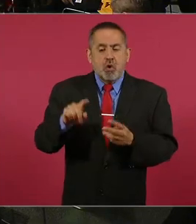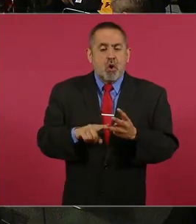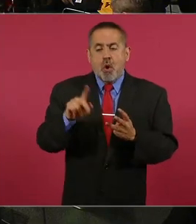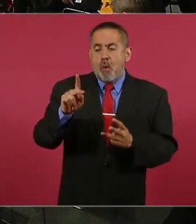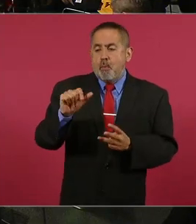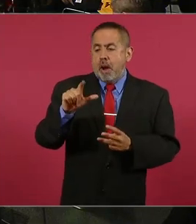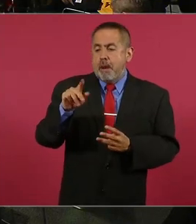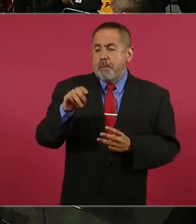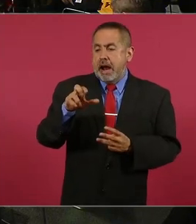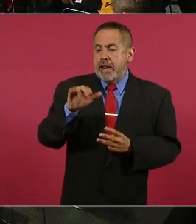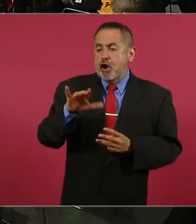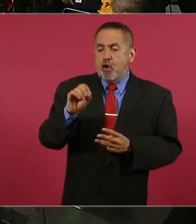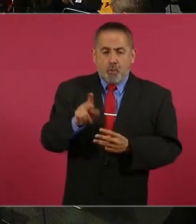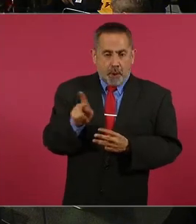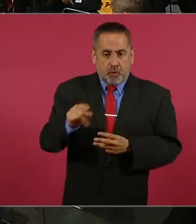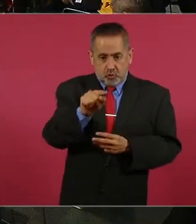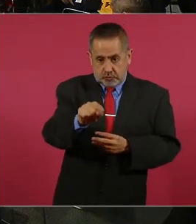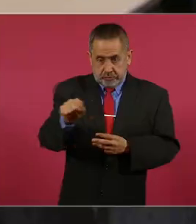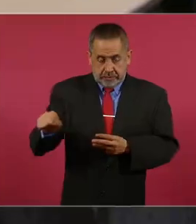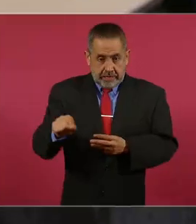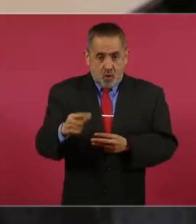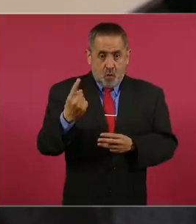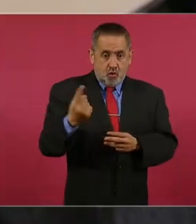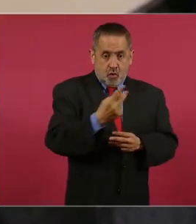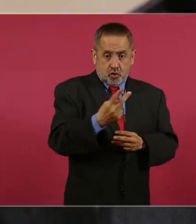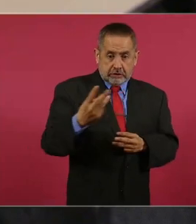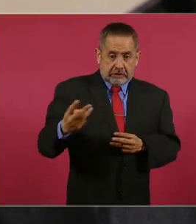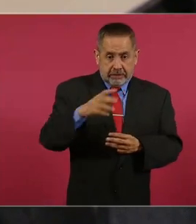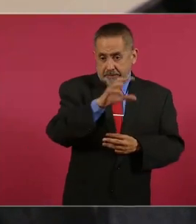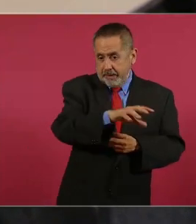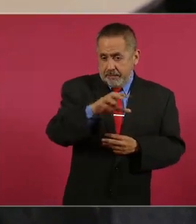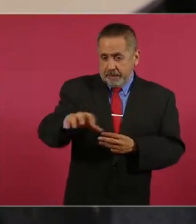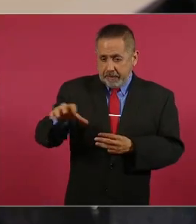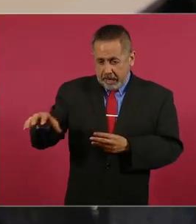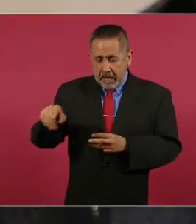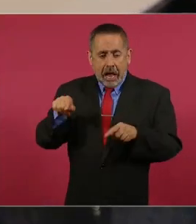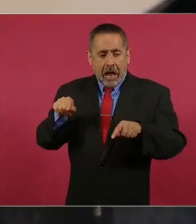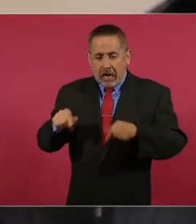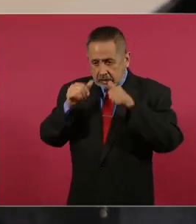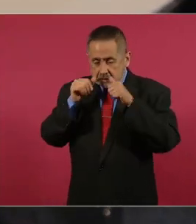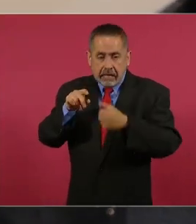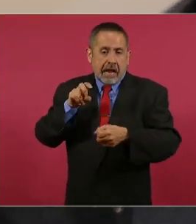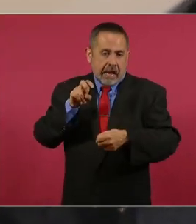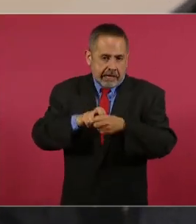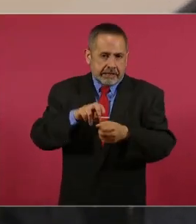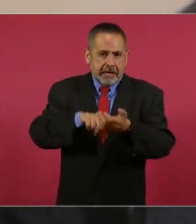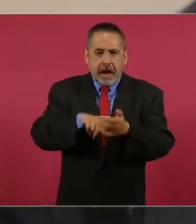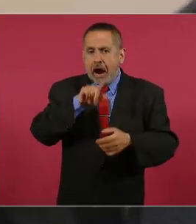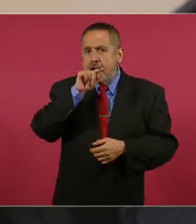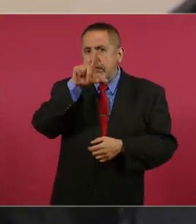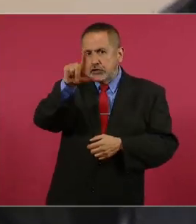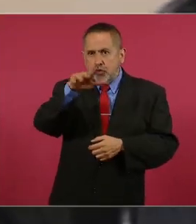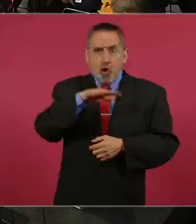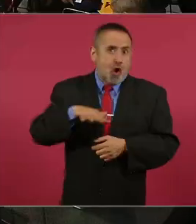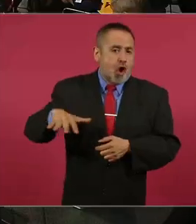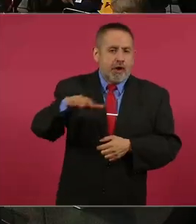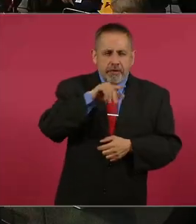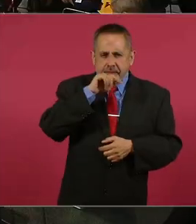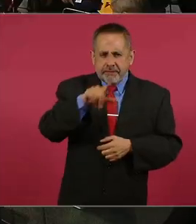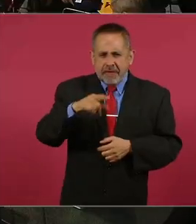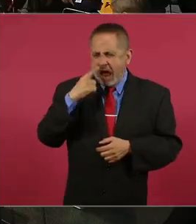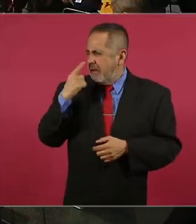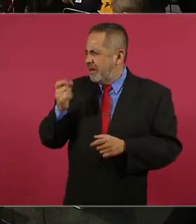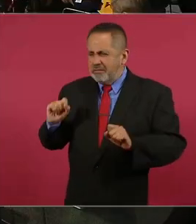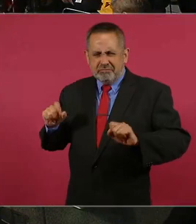Palmarejo, tres pueblos de Jalisco, de Los Altos. A ver si